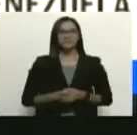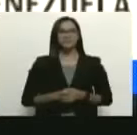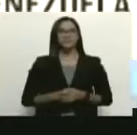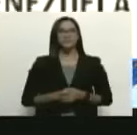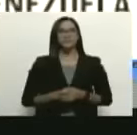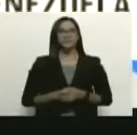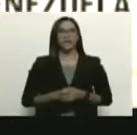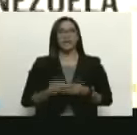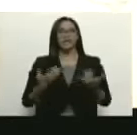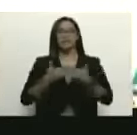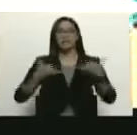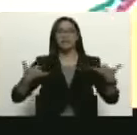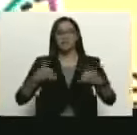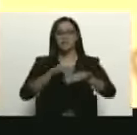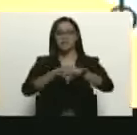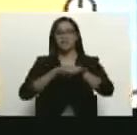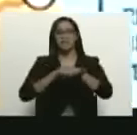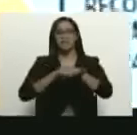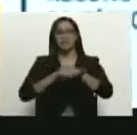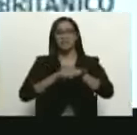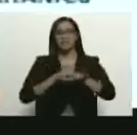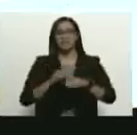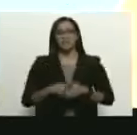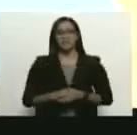Líneas inglesas.